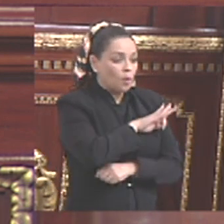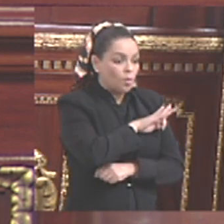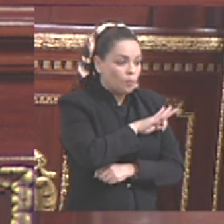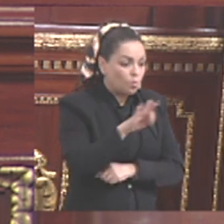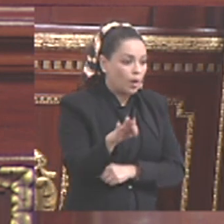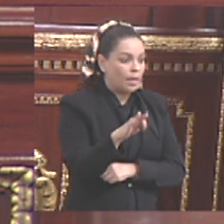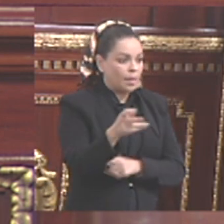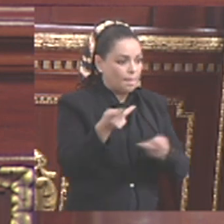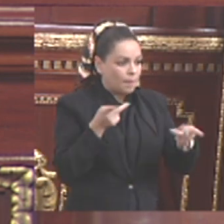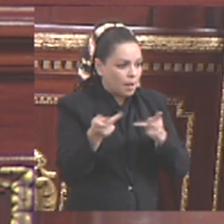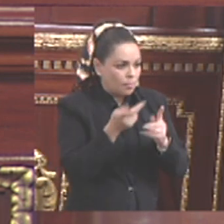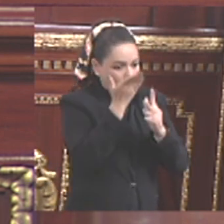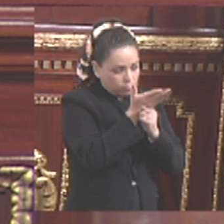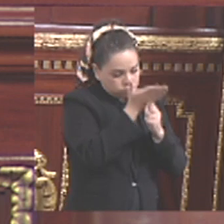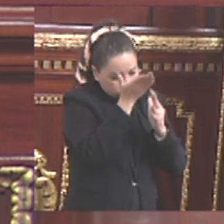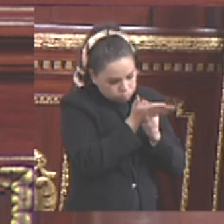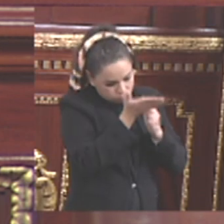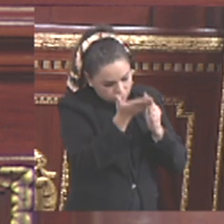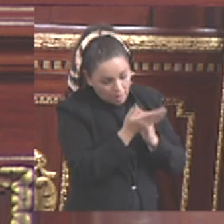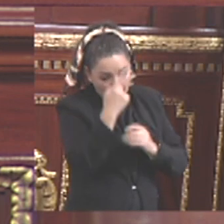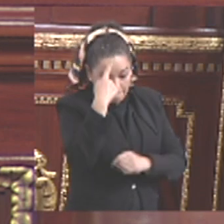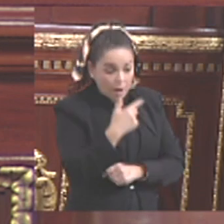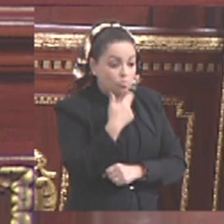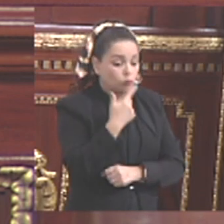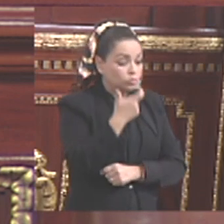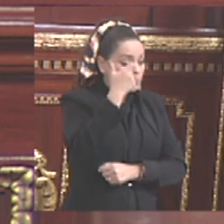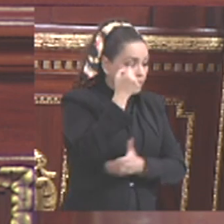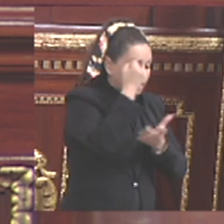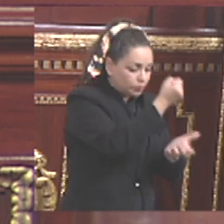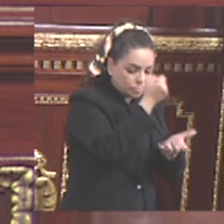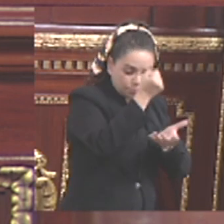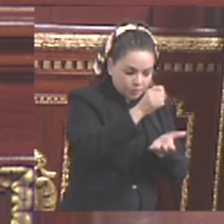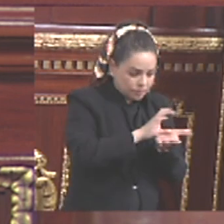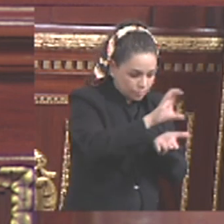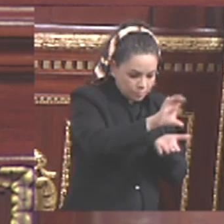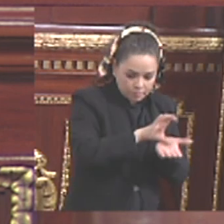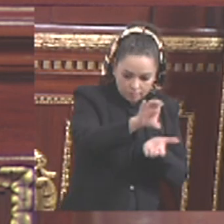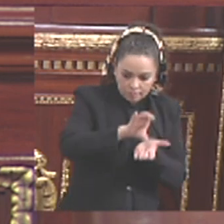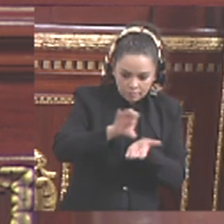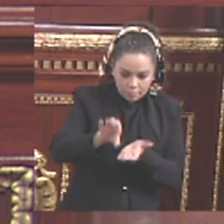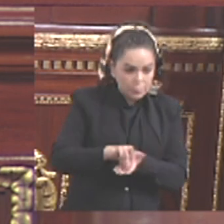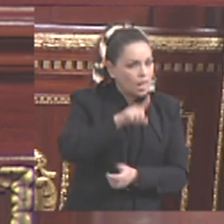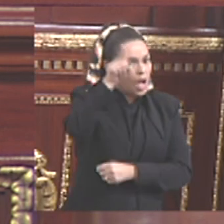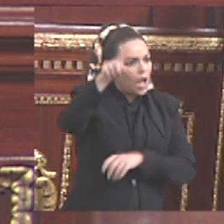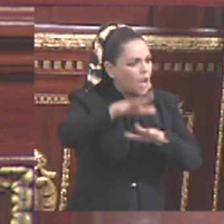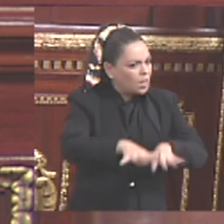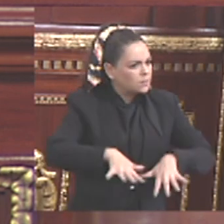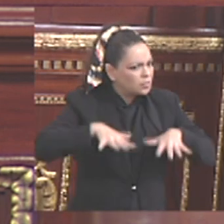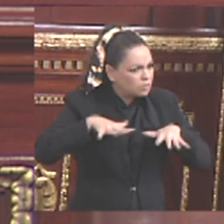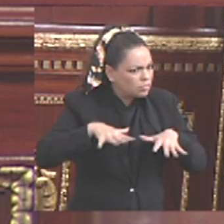era tomado desde la Asamblea. ¿Desde cuándo en la Asamblea se administran los recursos públicos?